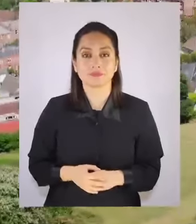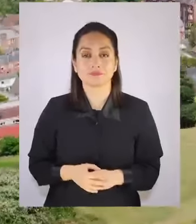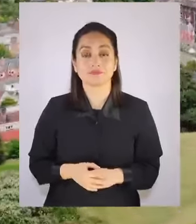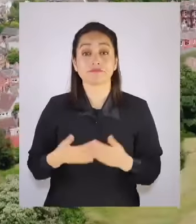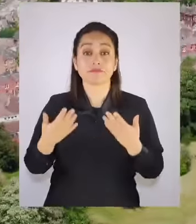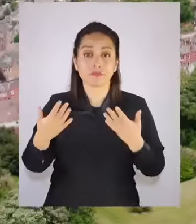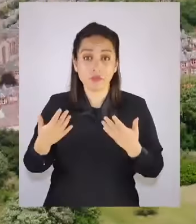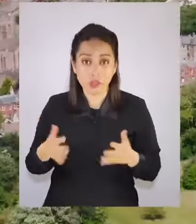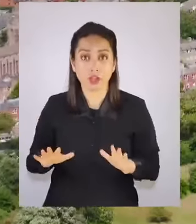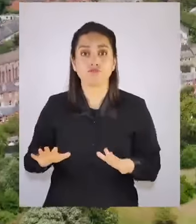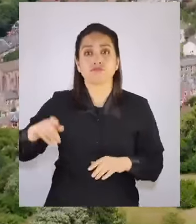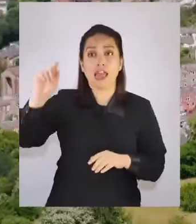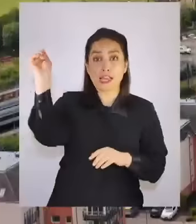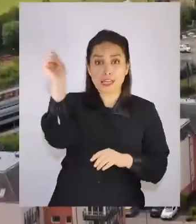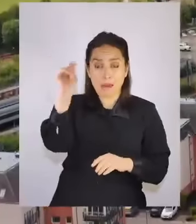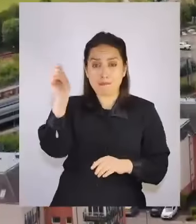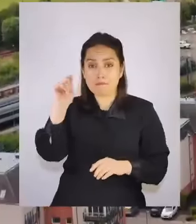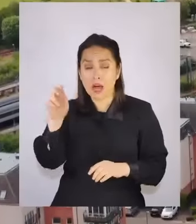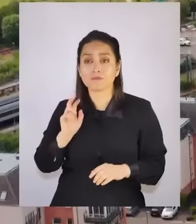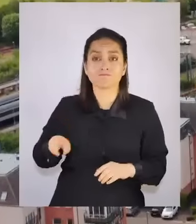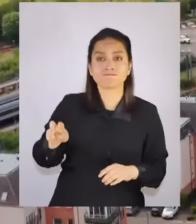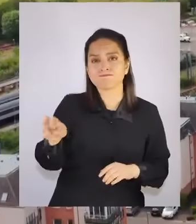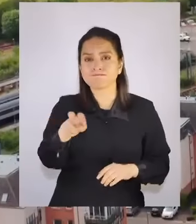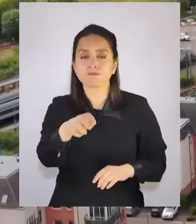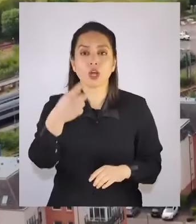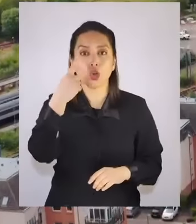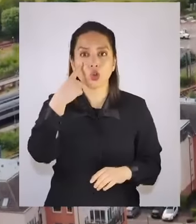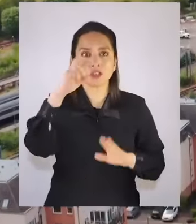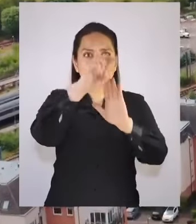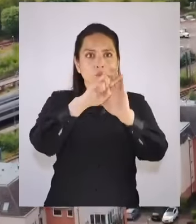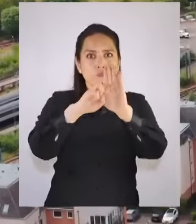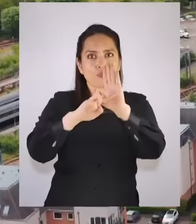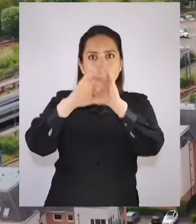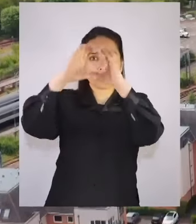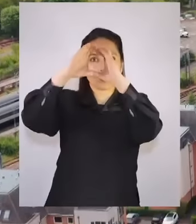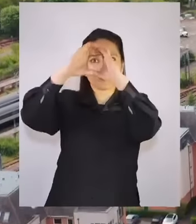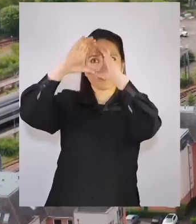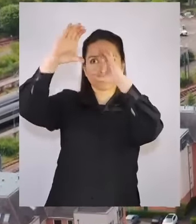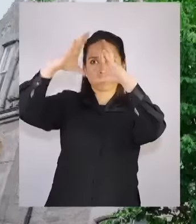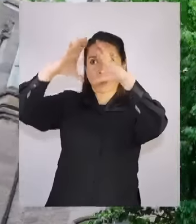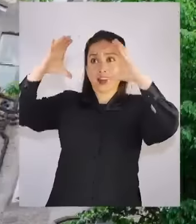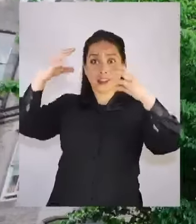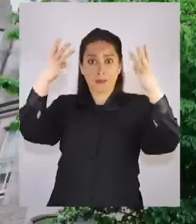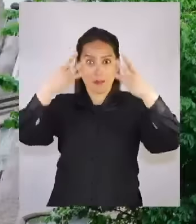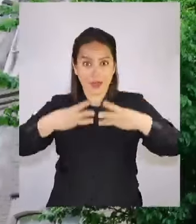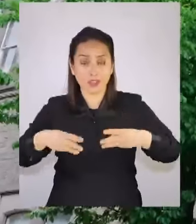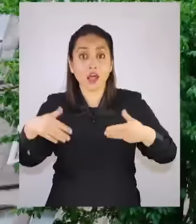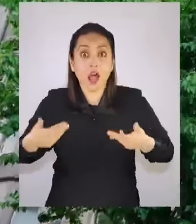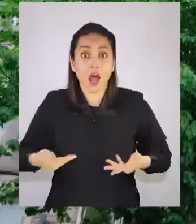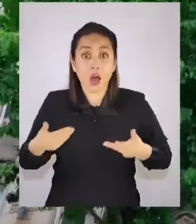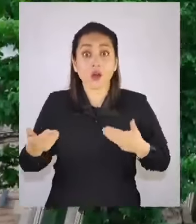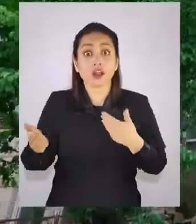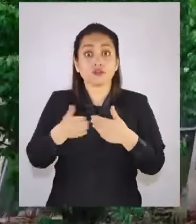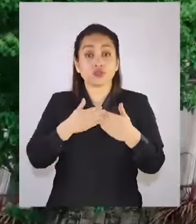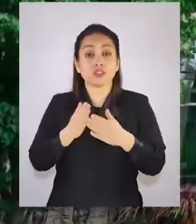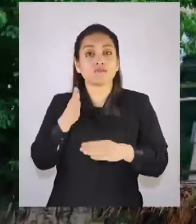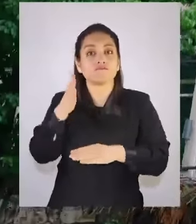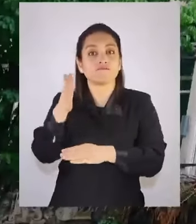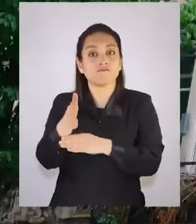Tras recorrer las campanas y conocer el magnífico proyecto del Telescopio Magallanes Gigante, ahora nos trasladamos a